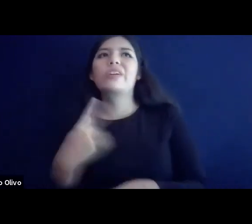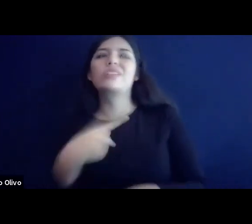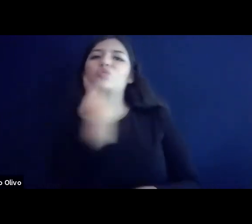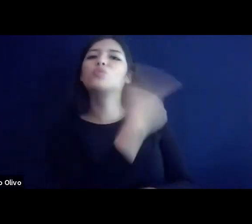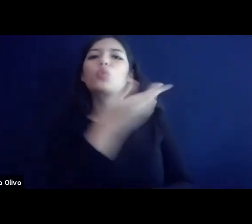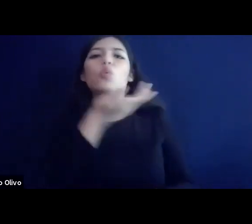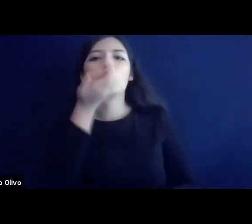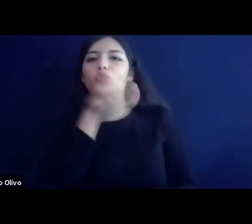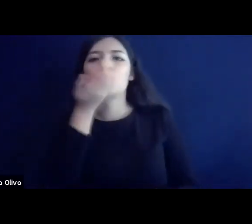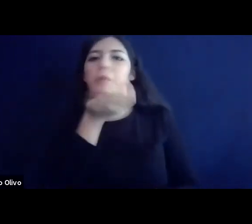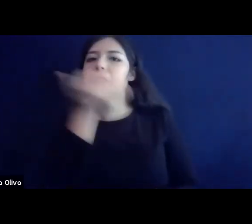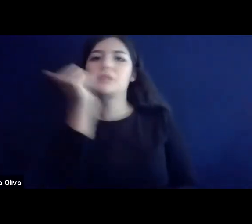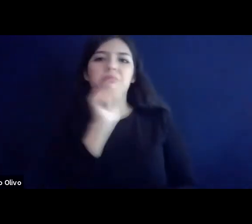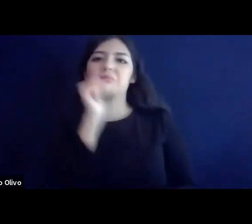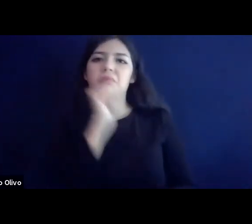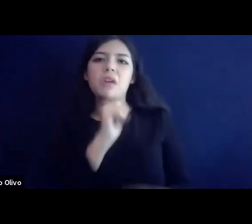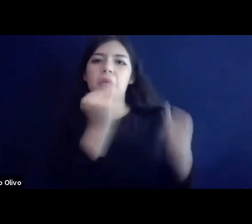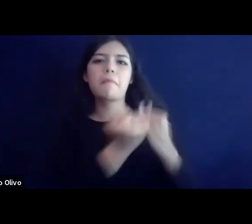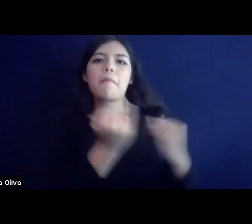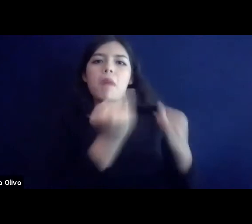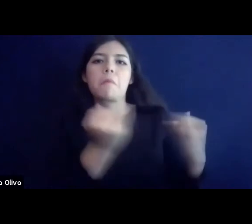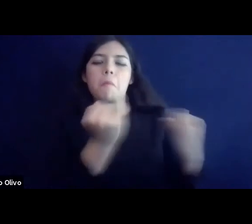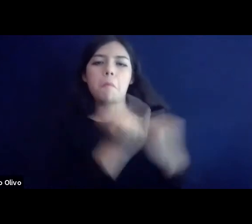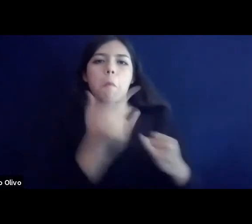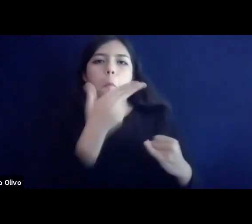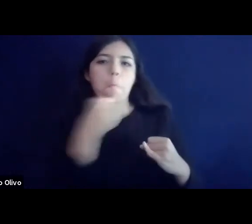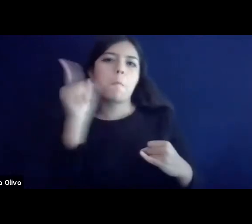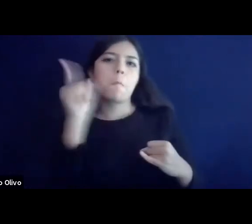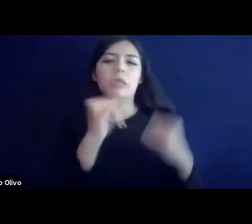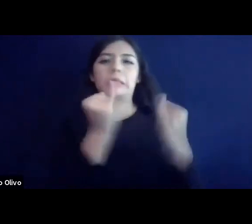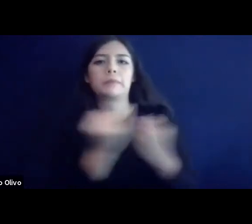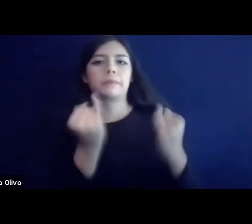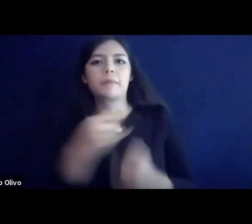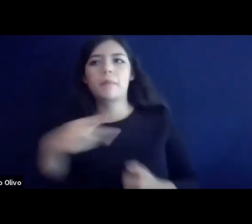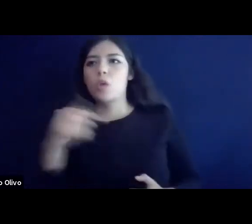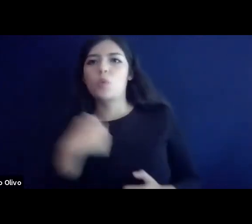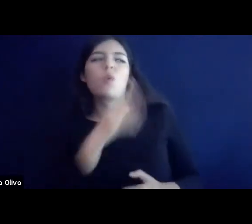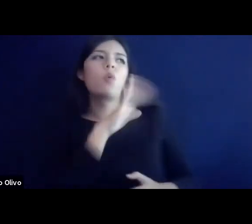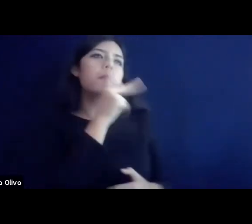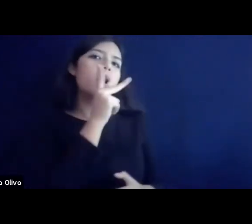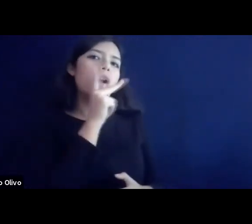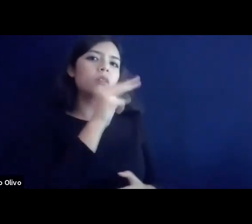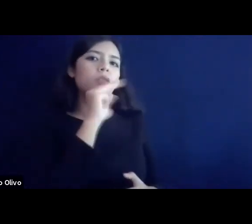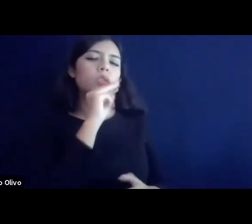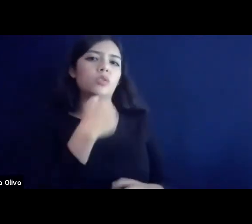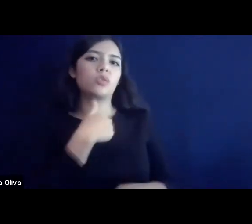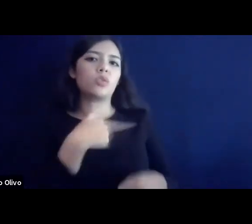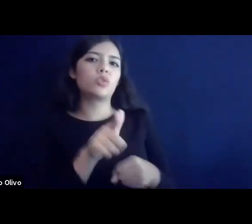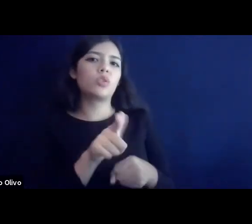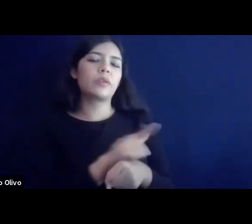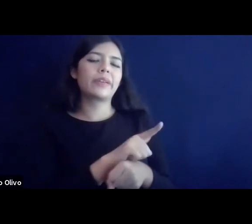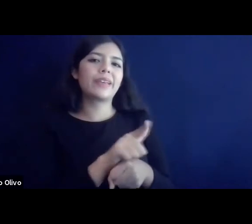elegante, como en los trabajos suele ocurrir, hace presión, presión, presión, presión, presión, hasta que tú solito decides